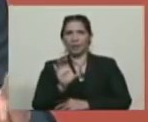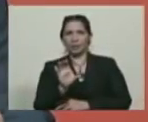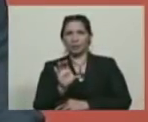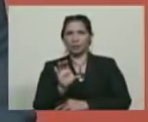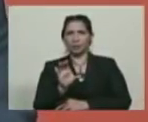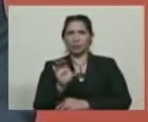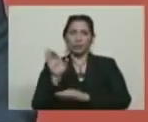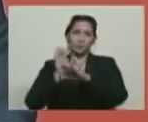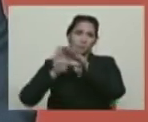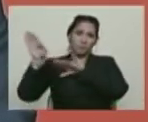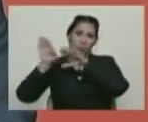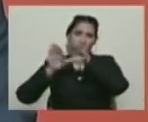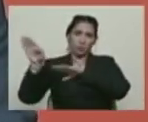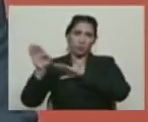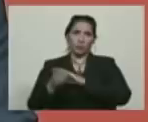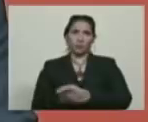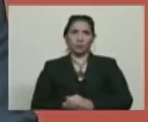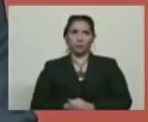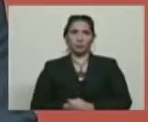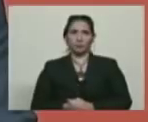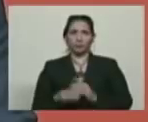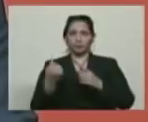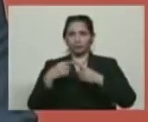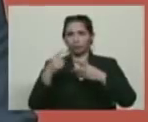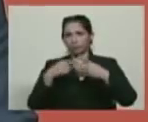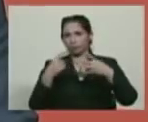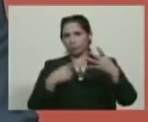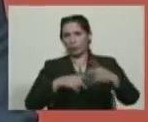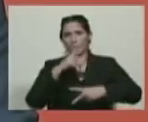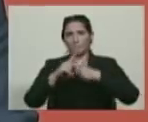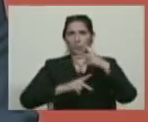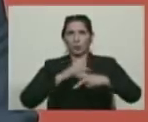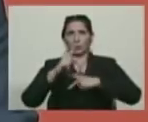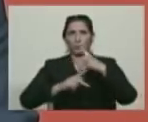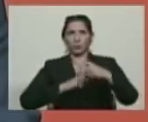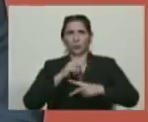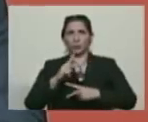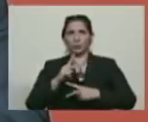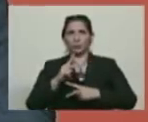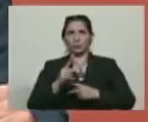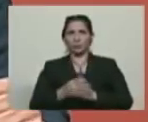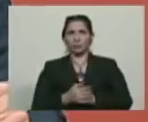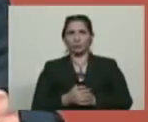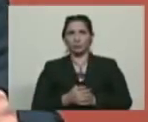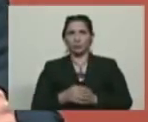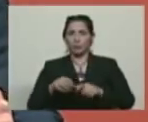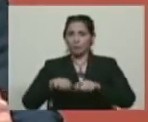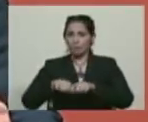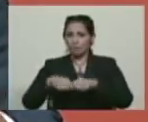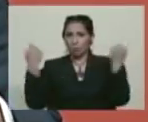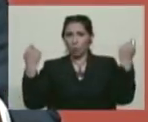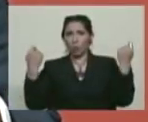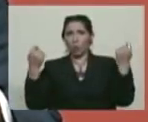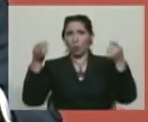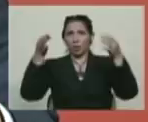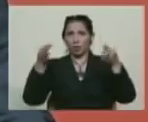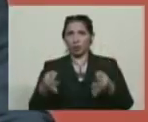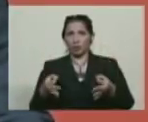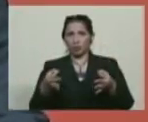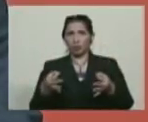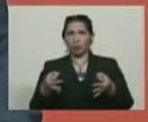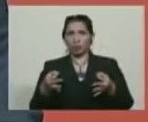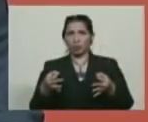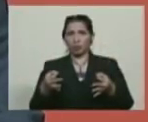exportaba diversos productos ya sería rompimiento definitivo con la era